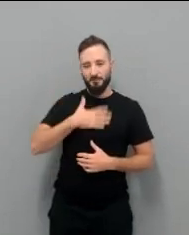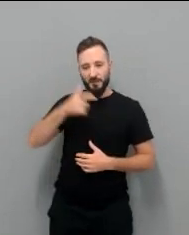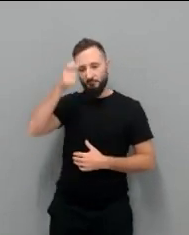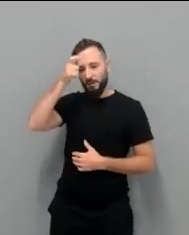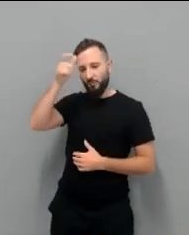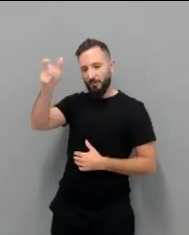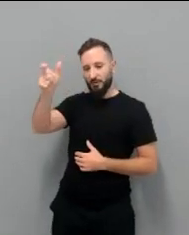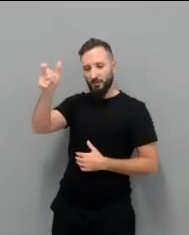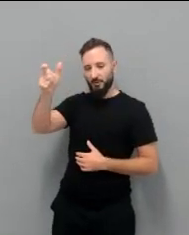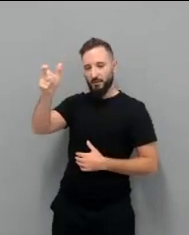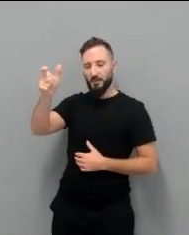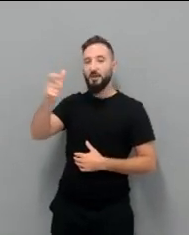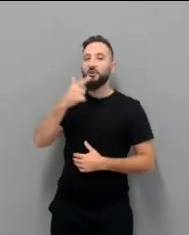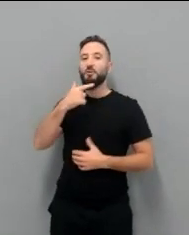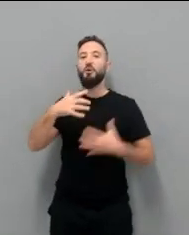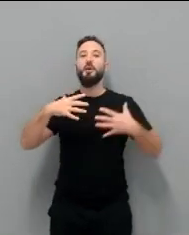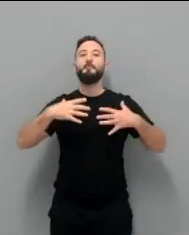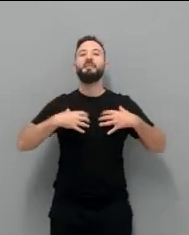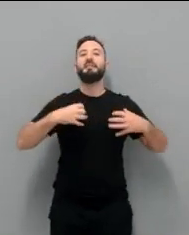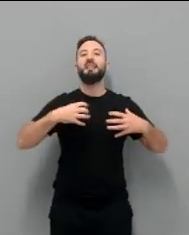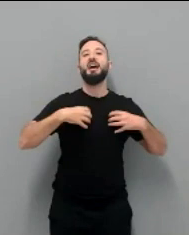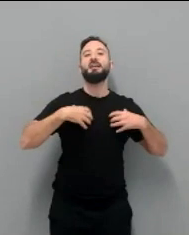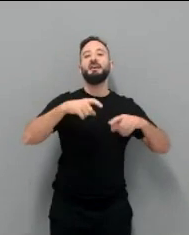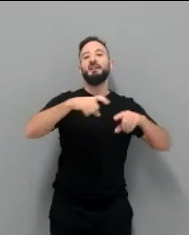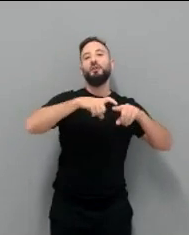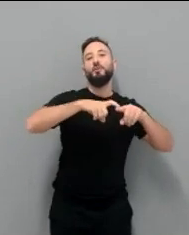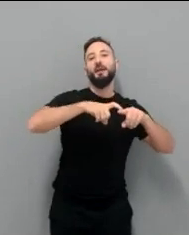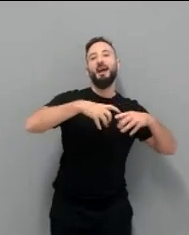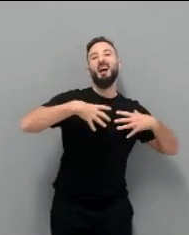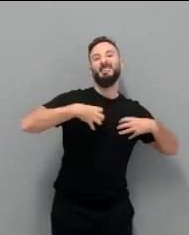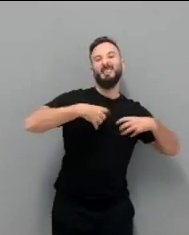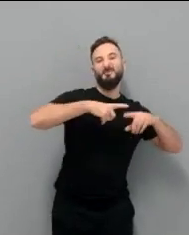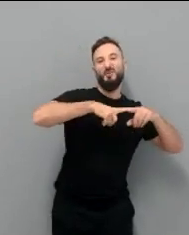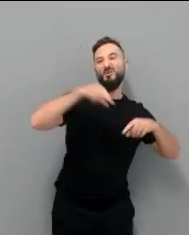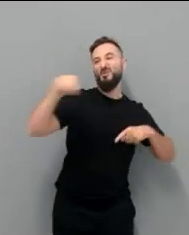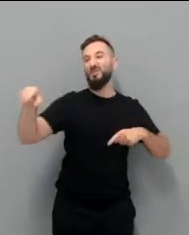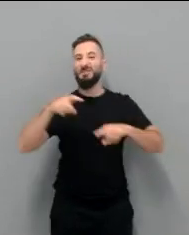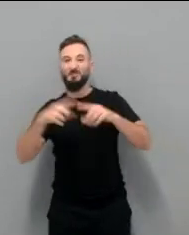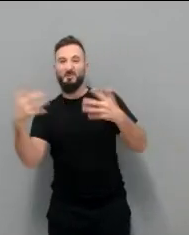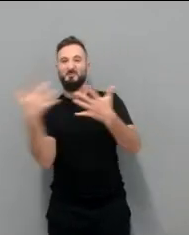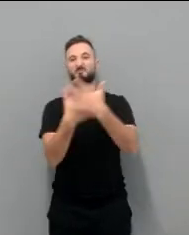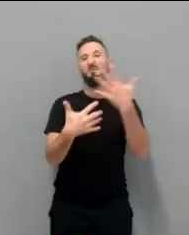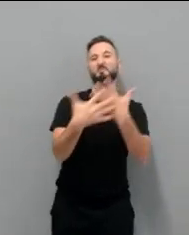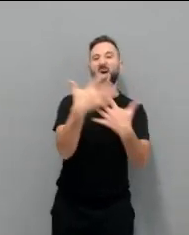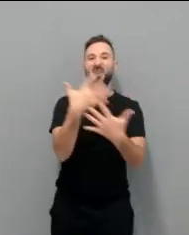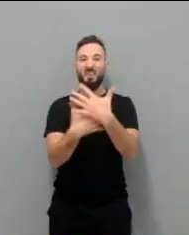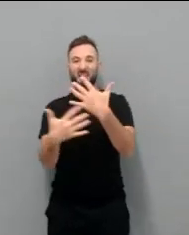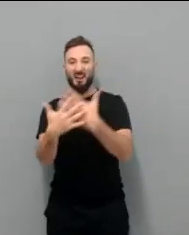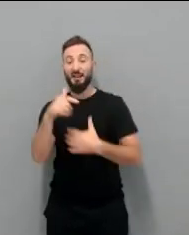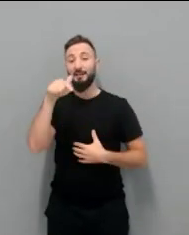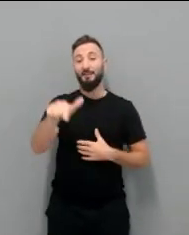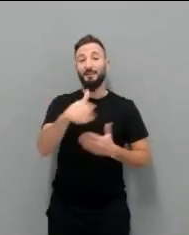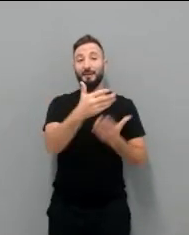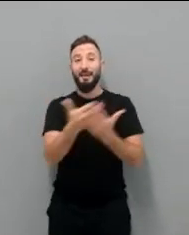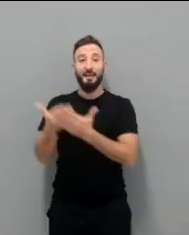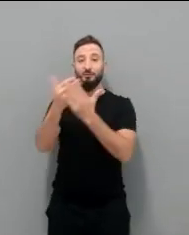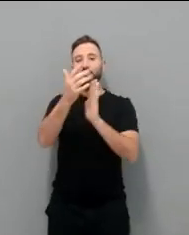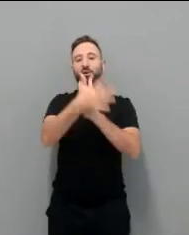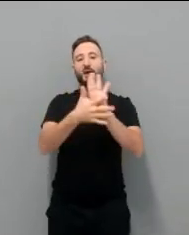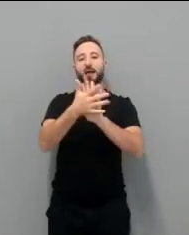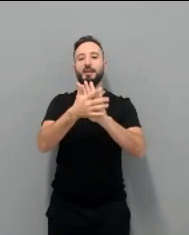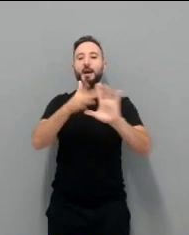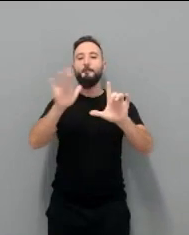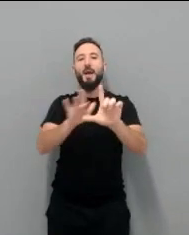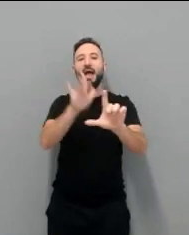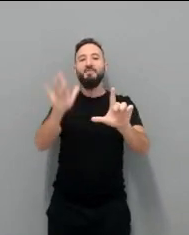mezclar churras con merinas, ¿vale? Es decir, no tiene absolutamente nada que ver. Ese estudio está hablando del uso de las